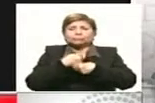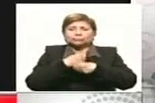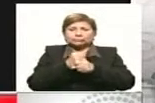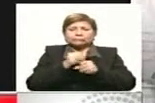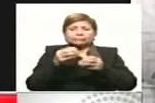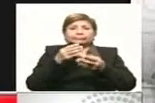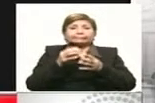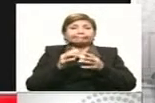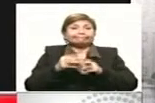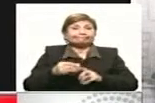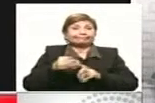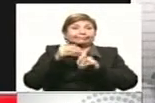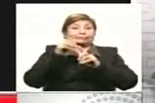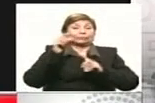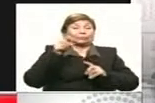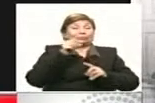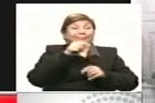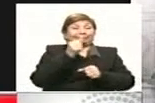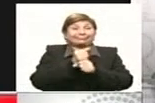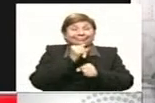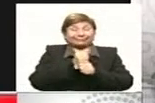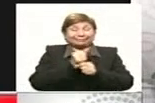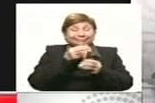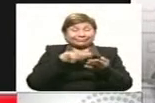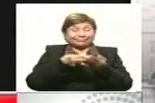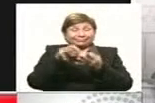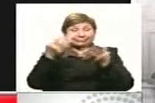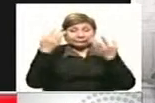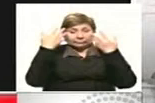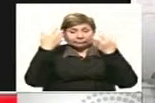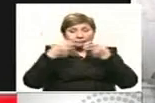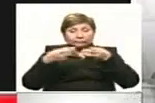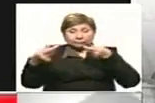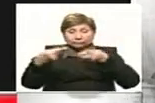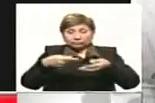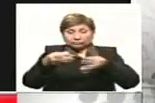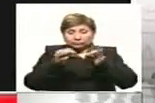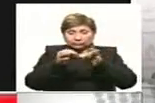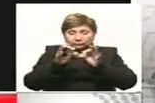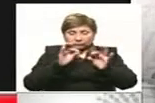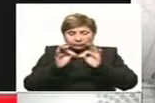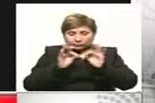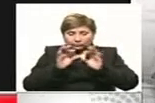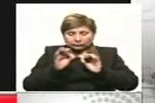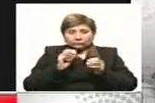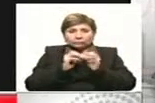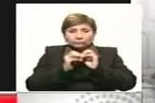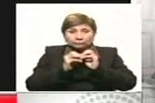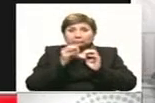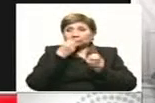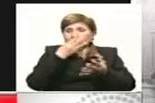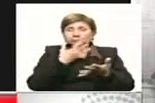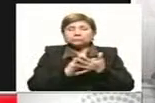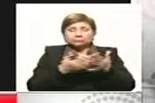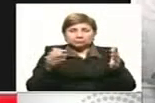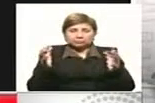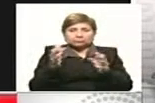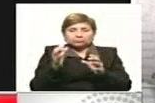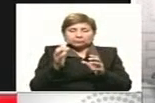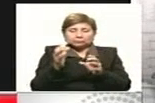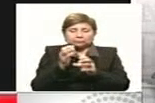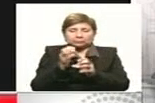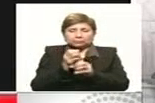cuando se trabaja de manera coordinada y planificada, estos gastos operativos pueden reducirse.